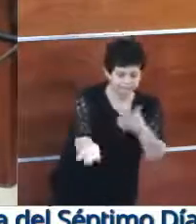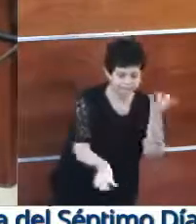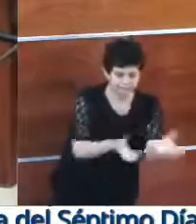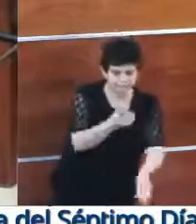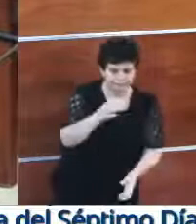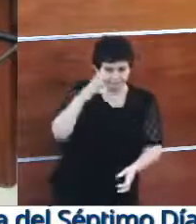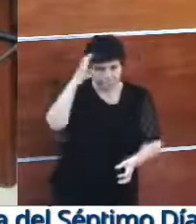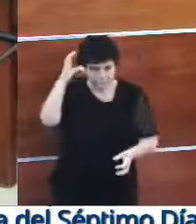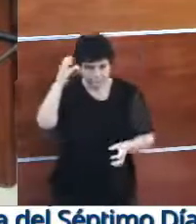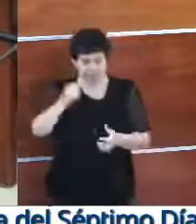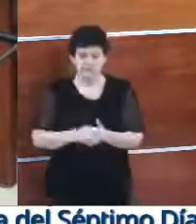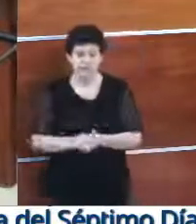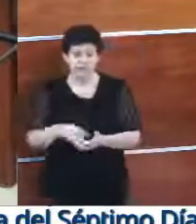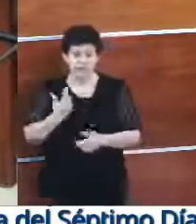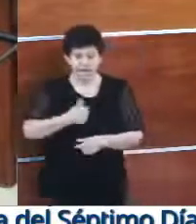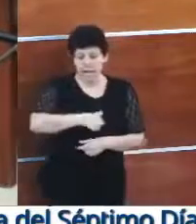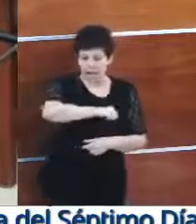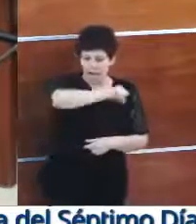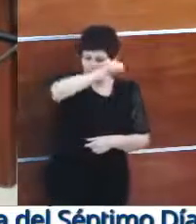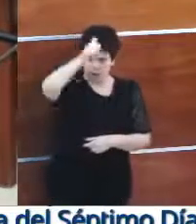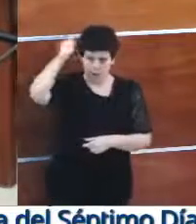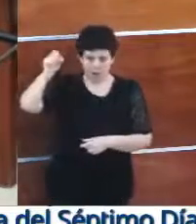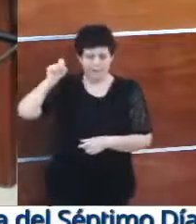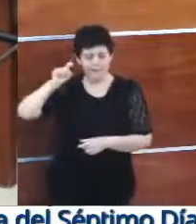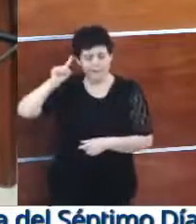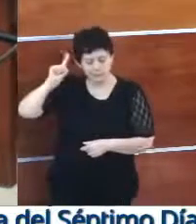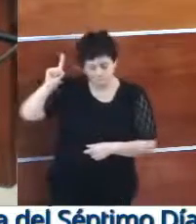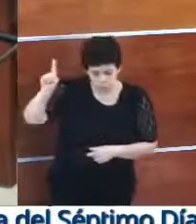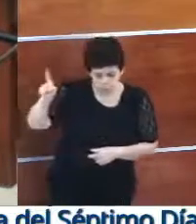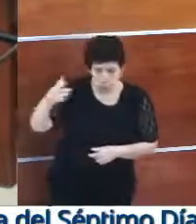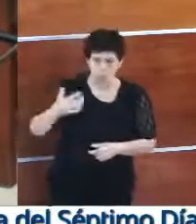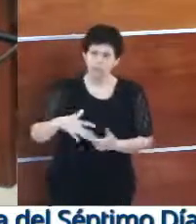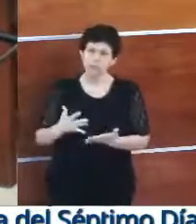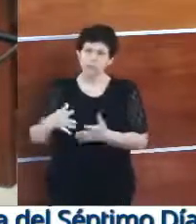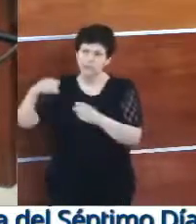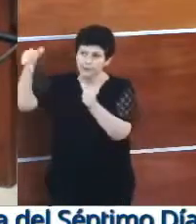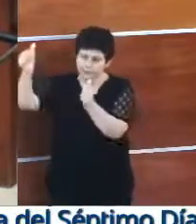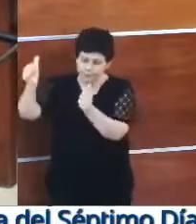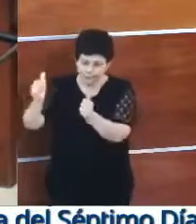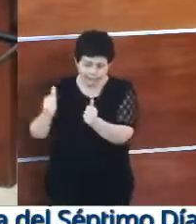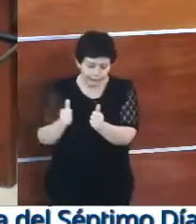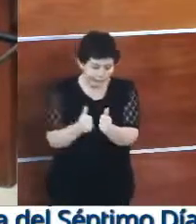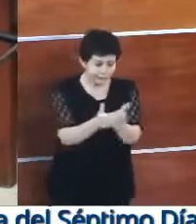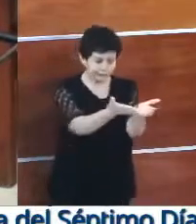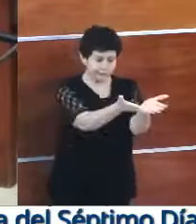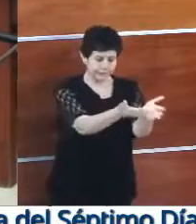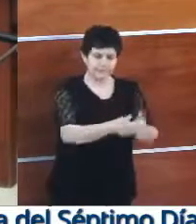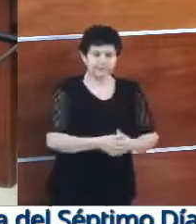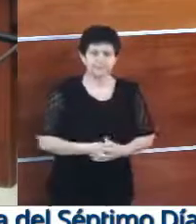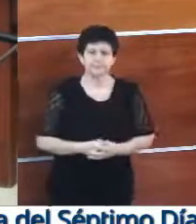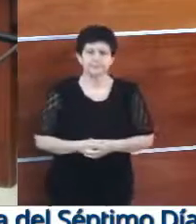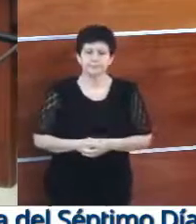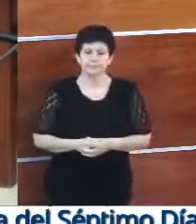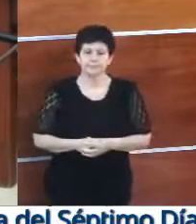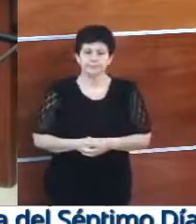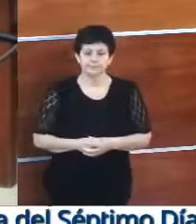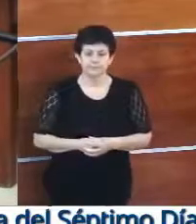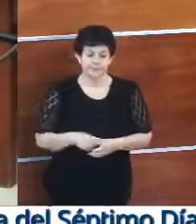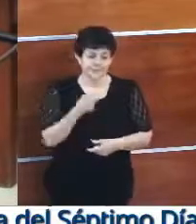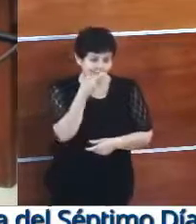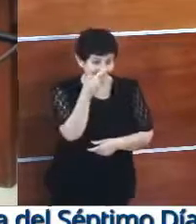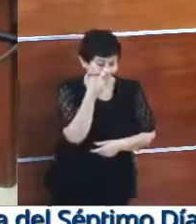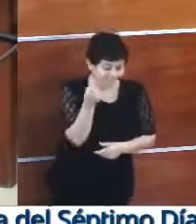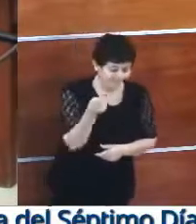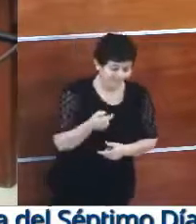persona, con su gloria, con la manifestación que lo acompaña, con la gloria que lo acompaña como Dios. Es interesante el